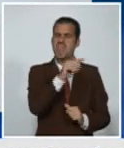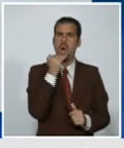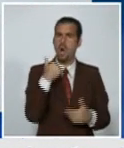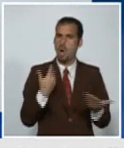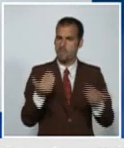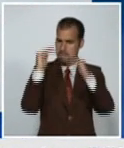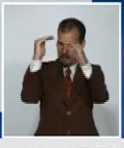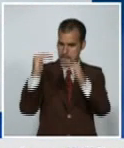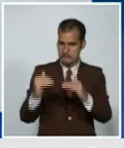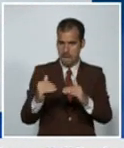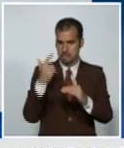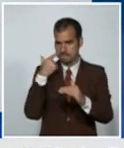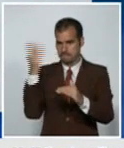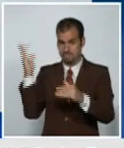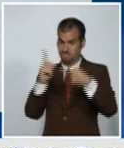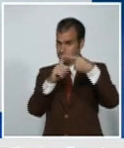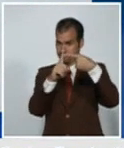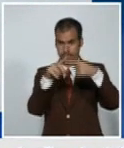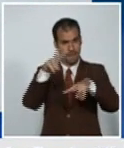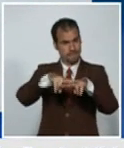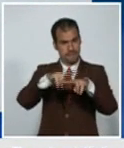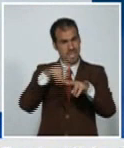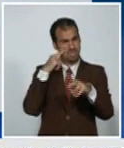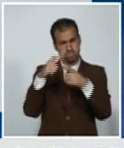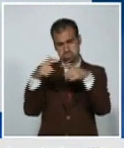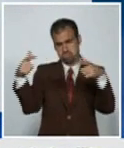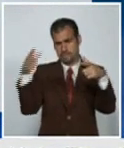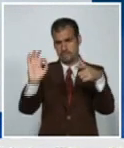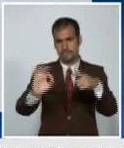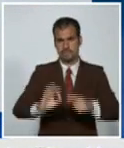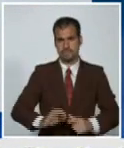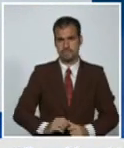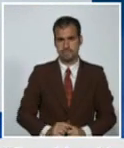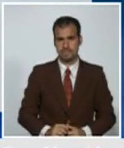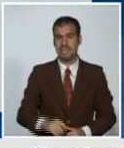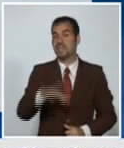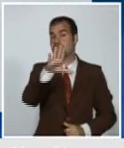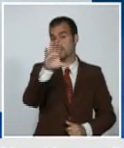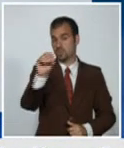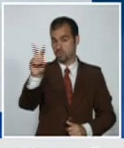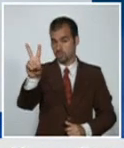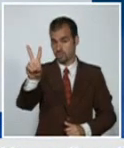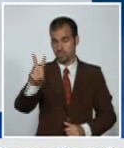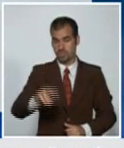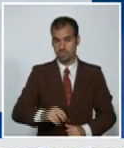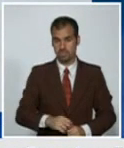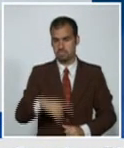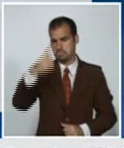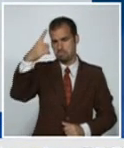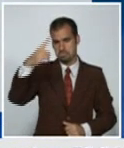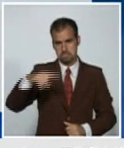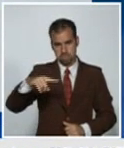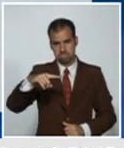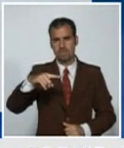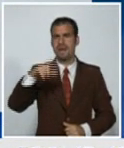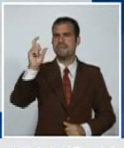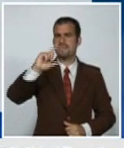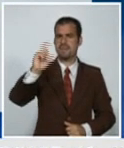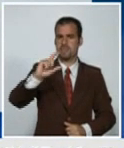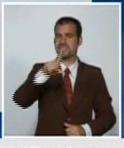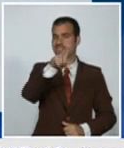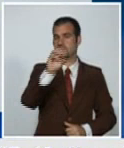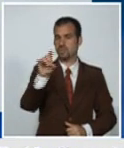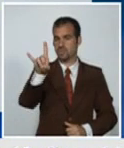nuevamente la provincia de La Habana con la cifra más alta, 502, Camagüey, 109,